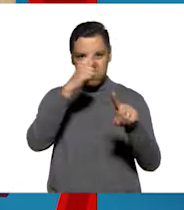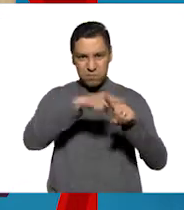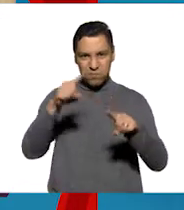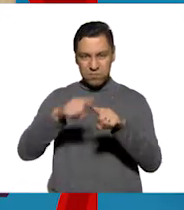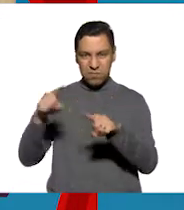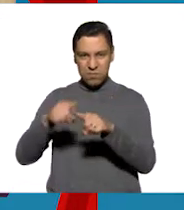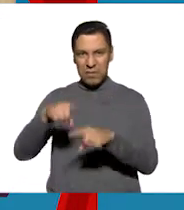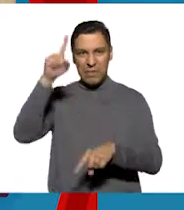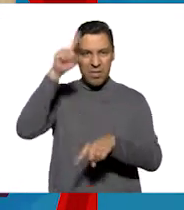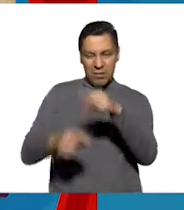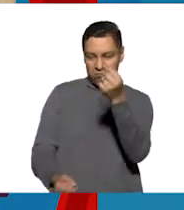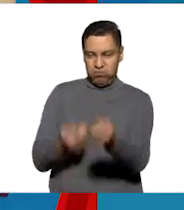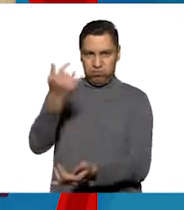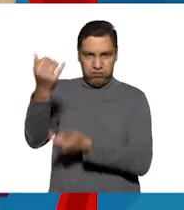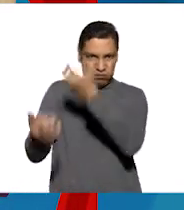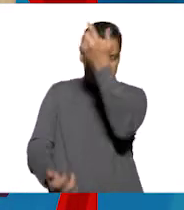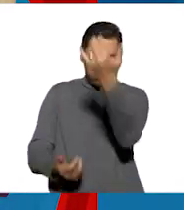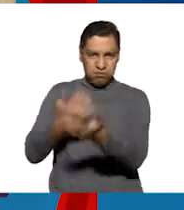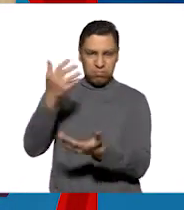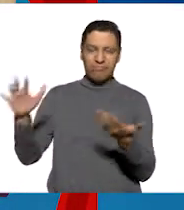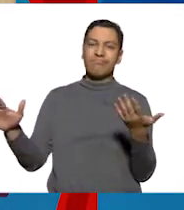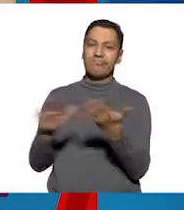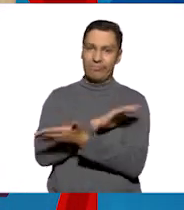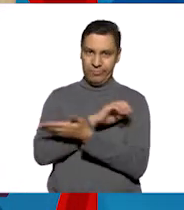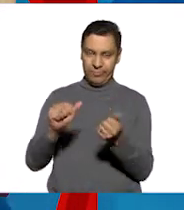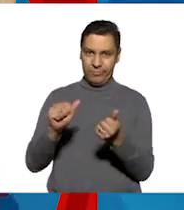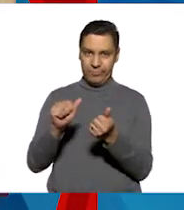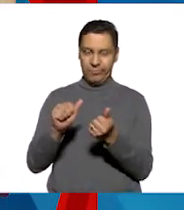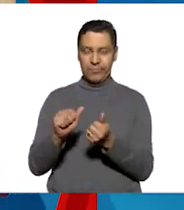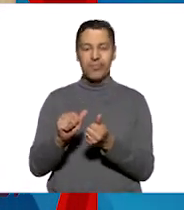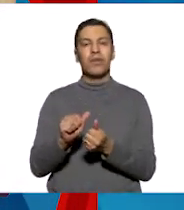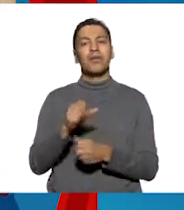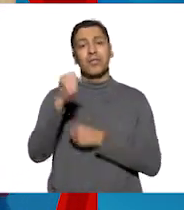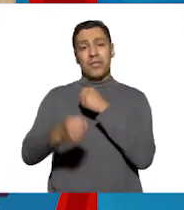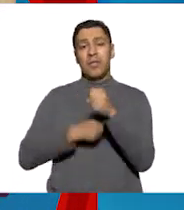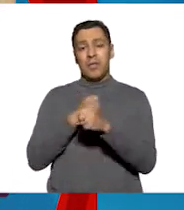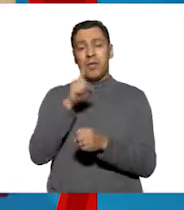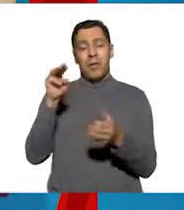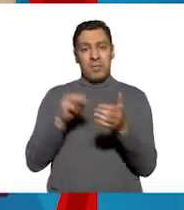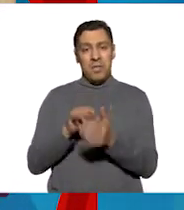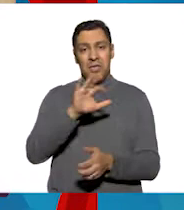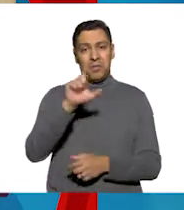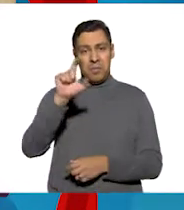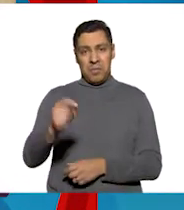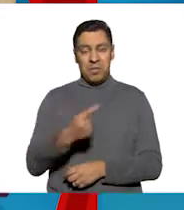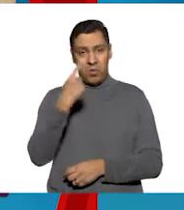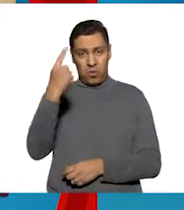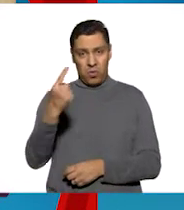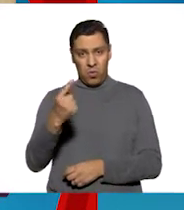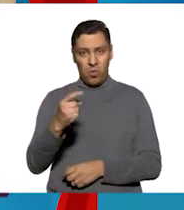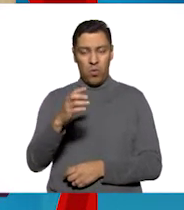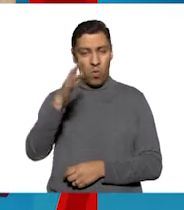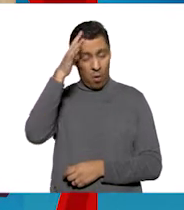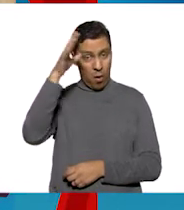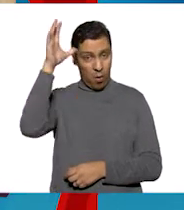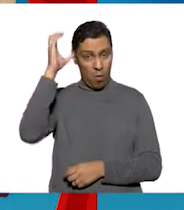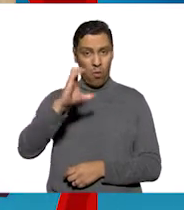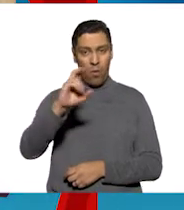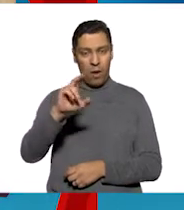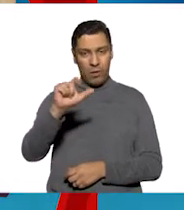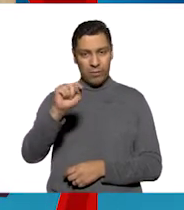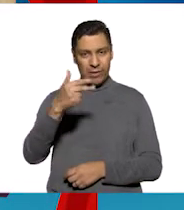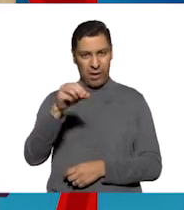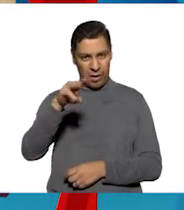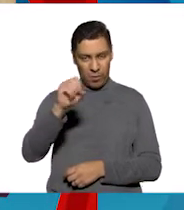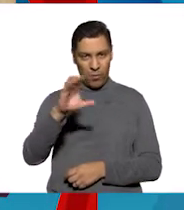martes 13 de agosto de 1521, el tlatoani Cuauhtémoc fue apresado por las tropas de Cortés,